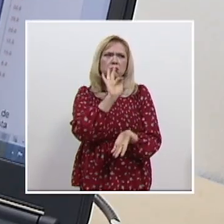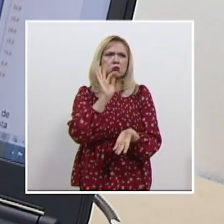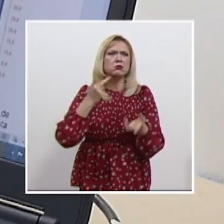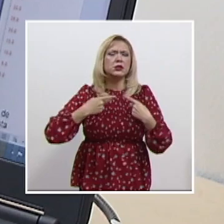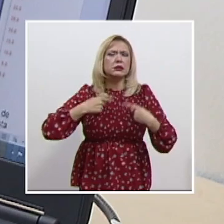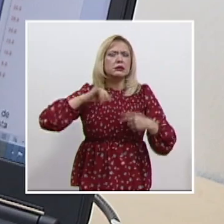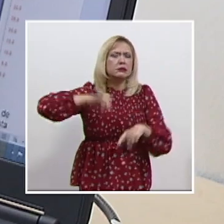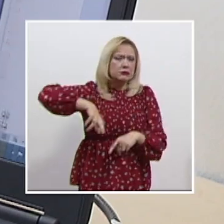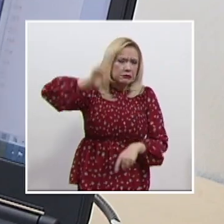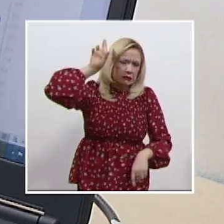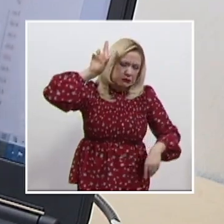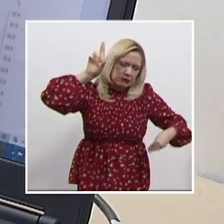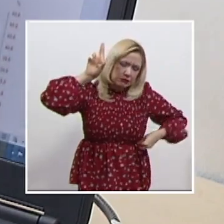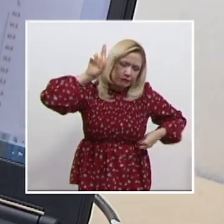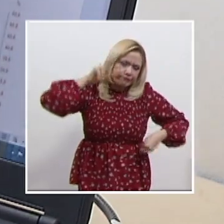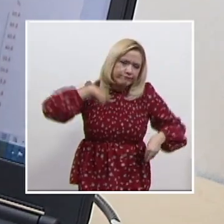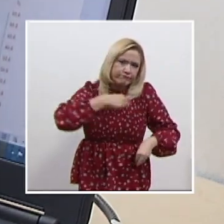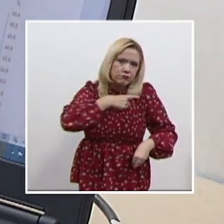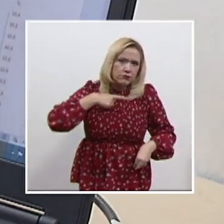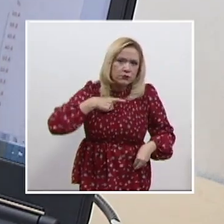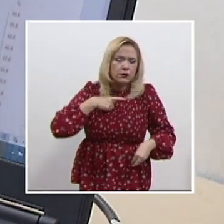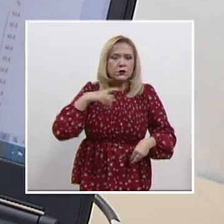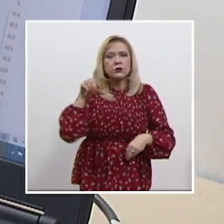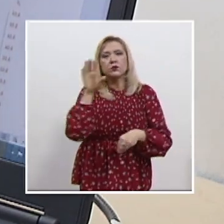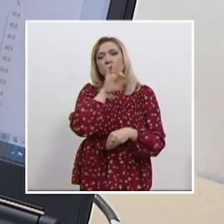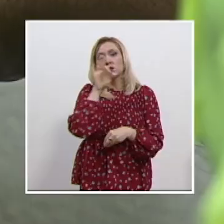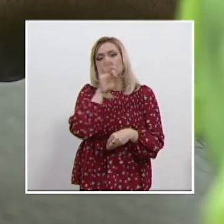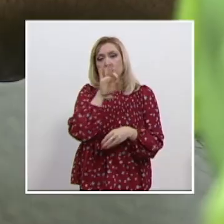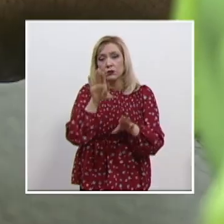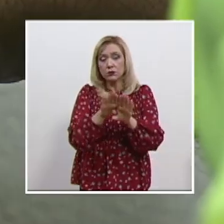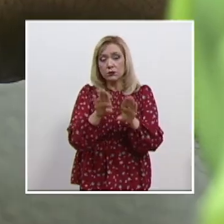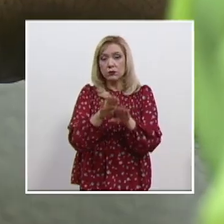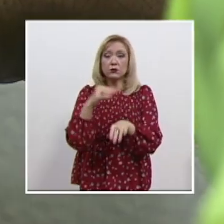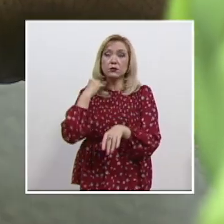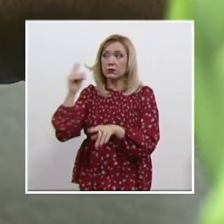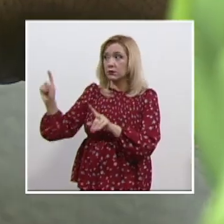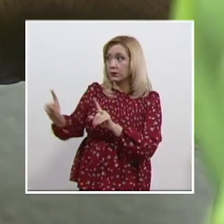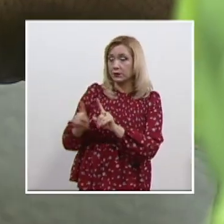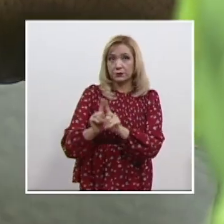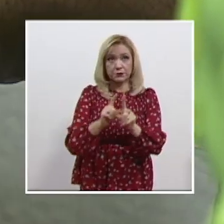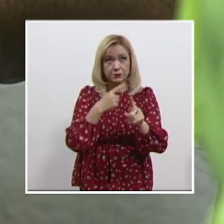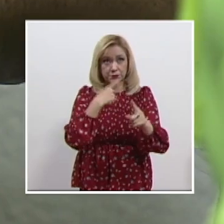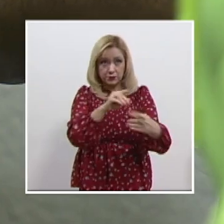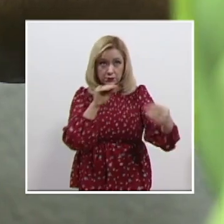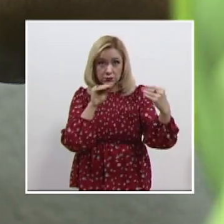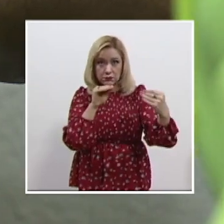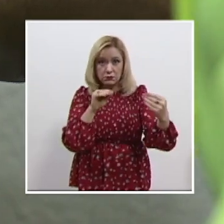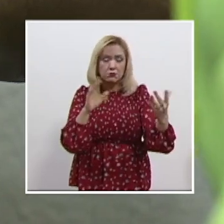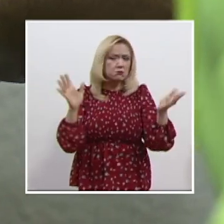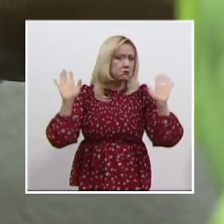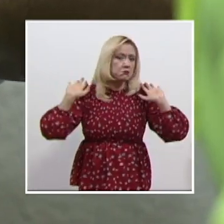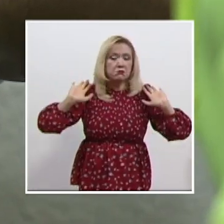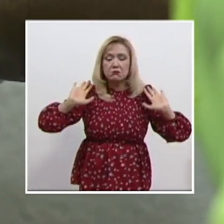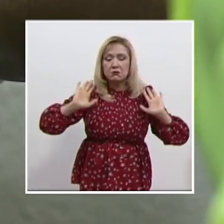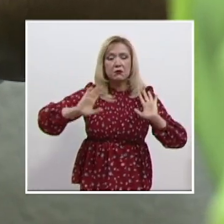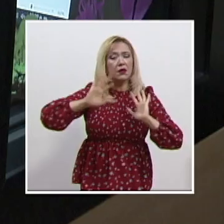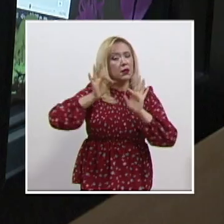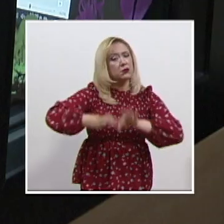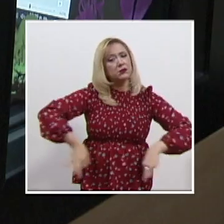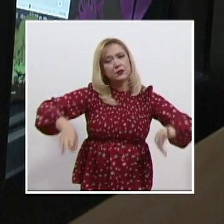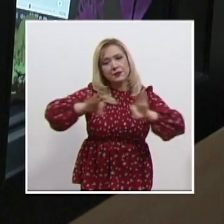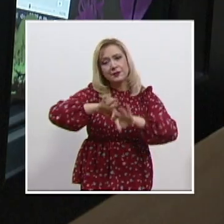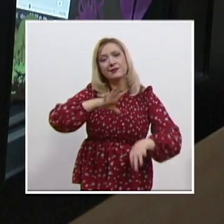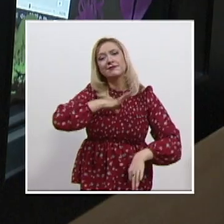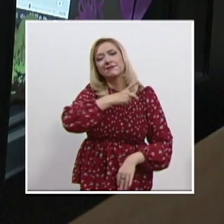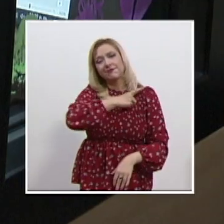adeudo, sin importar si lo hace mediante la interposición de un medio de defensa en contra del adeudo, pues lo relevante en este caso es que